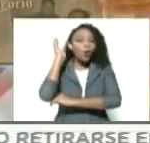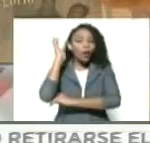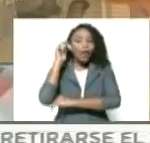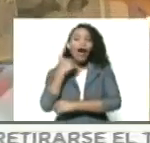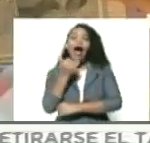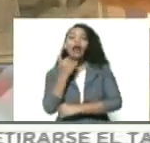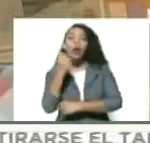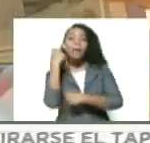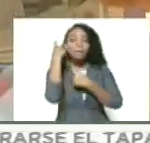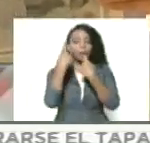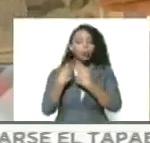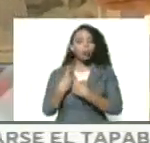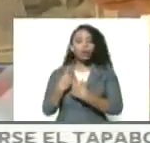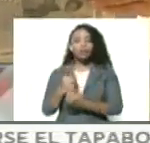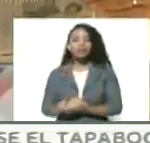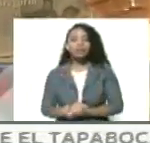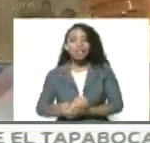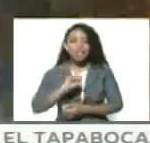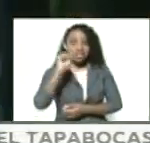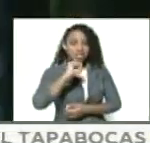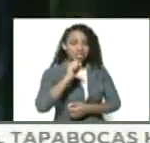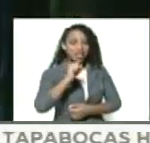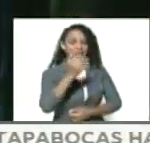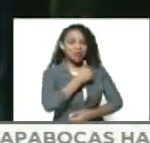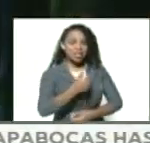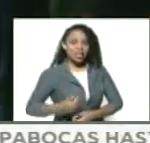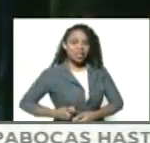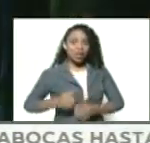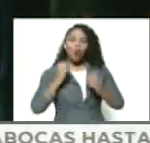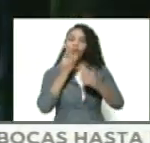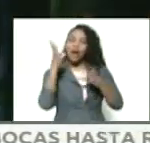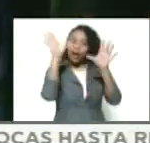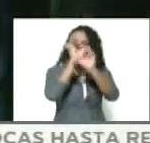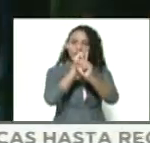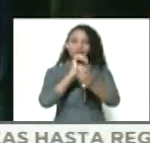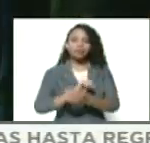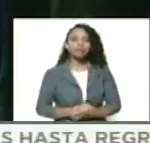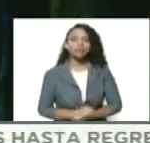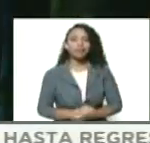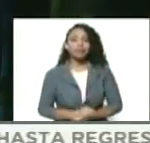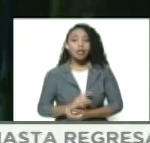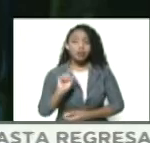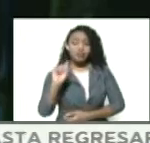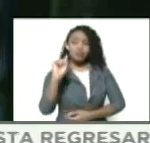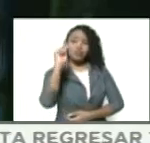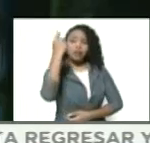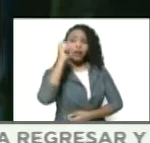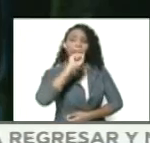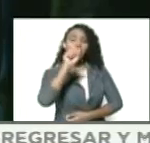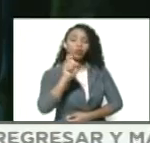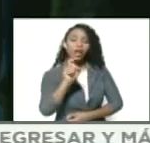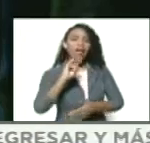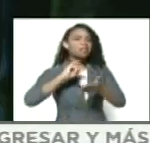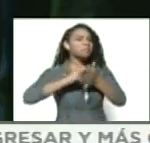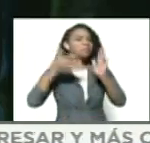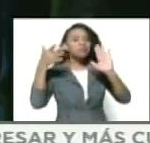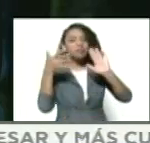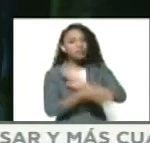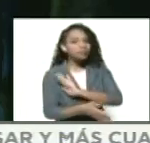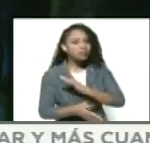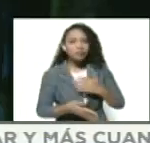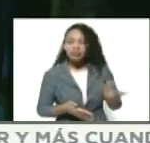pregunta? Así es, señor presidente. Buenas noches. La primera pregunta es el significado que